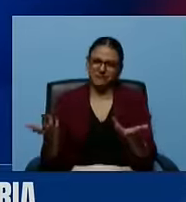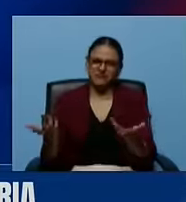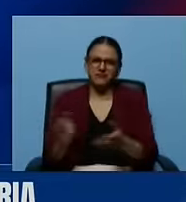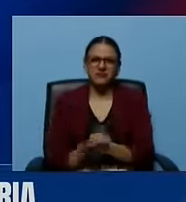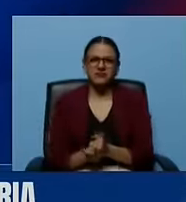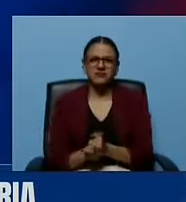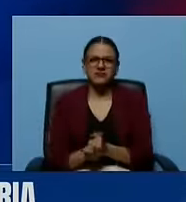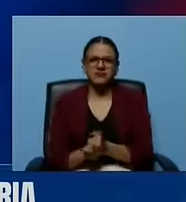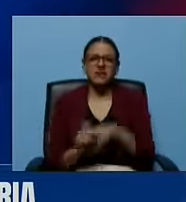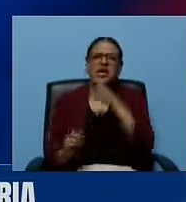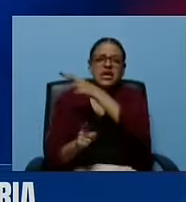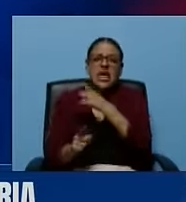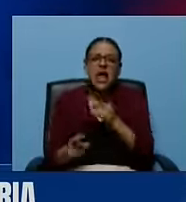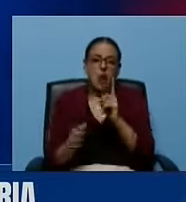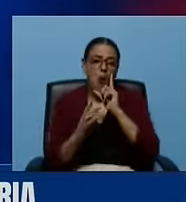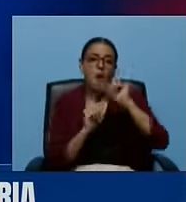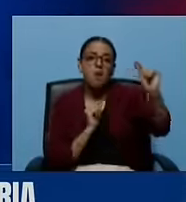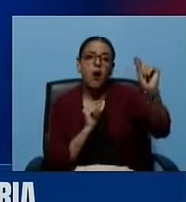y salió